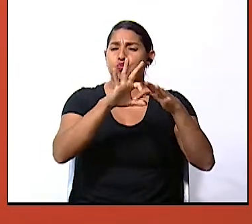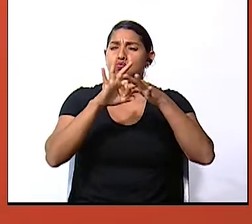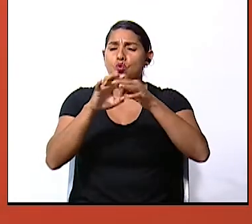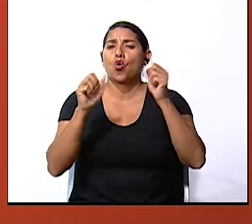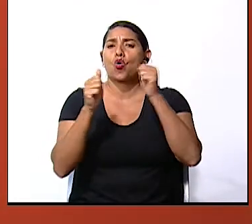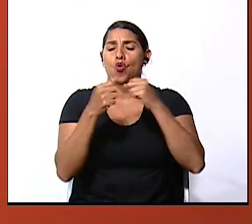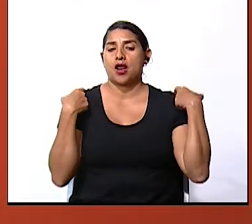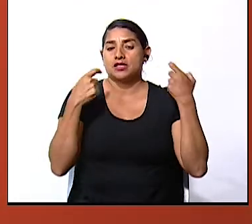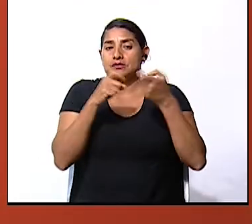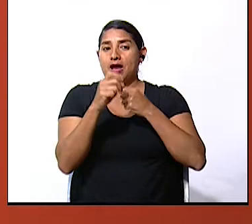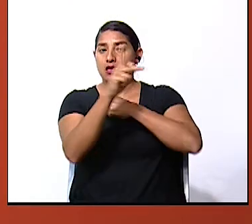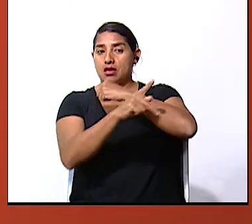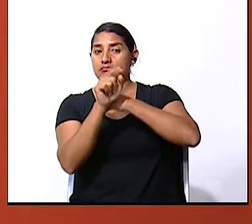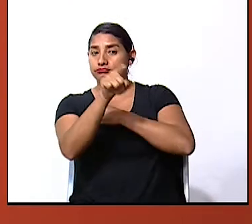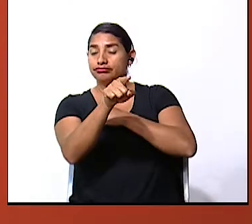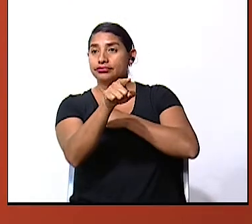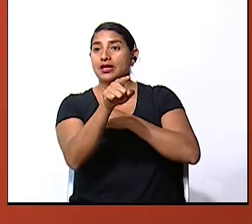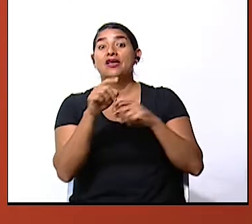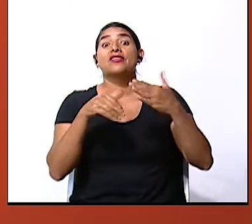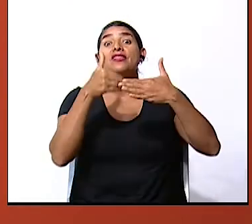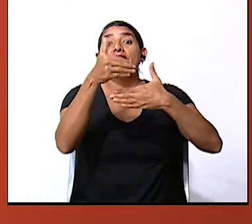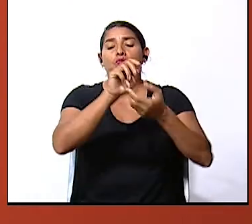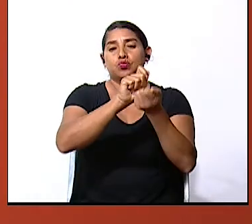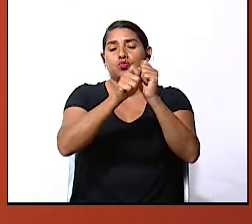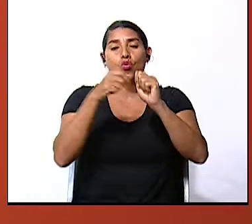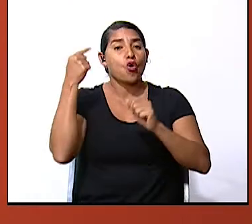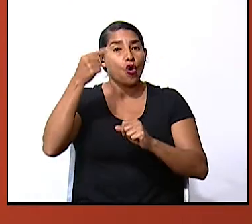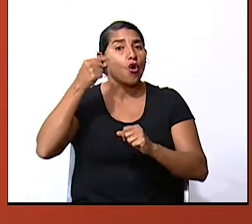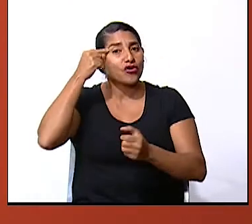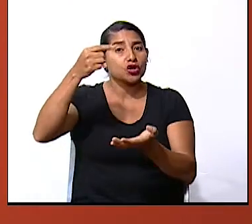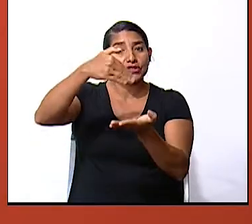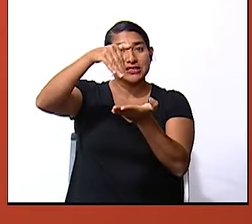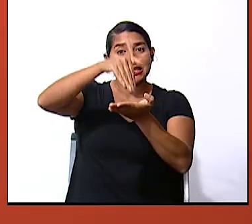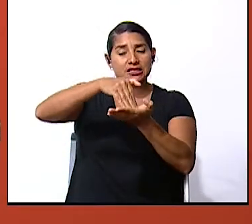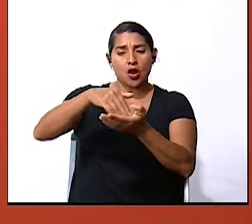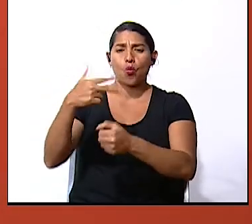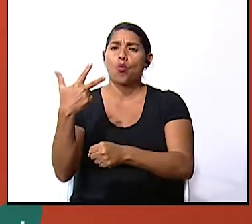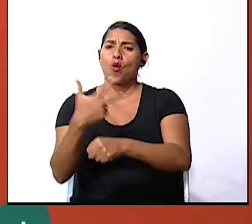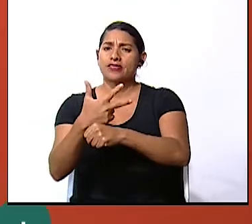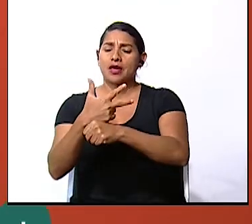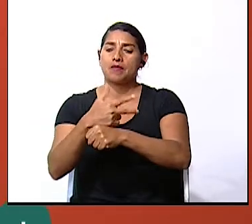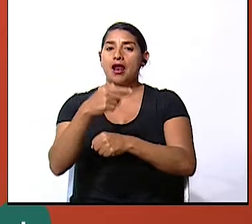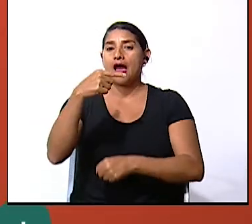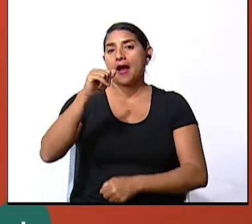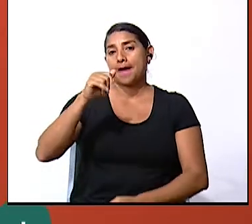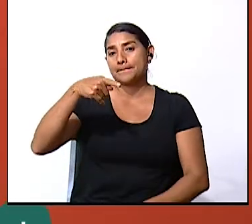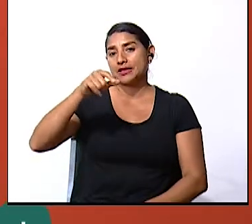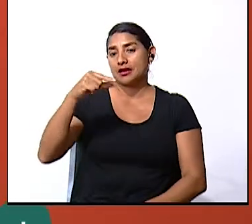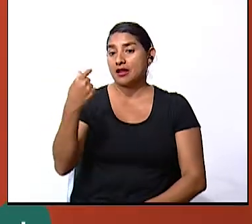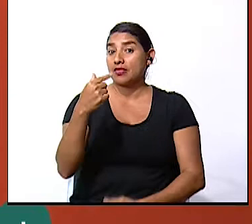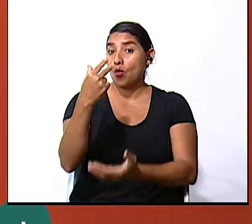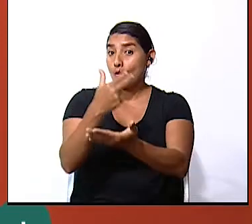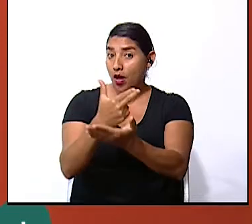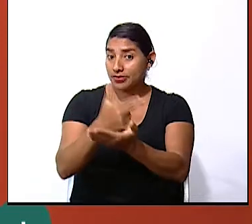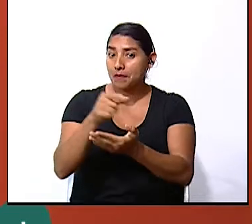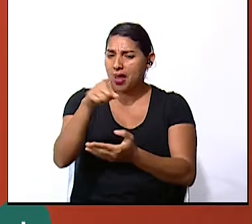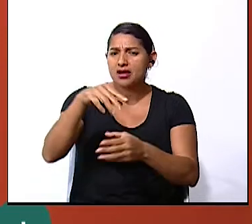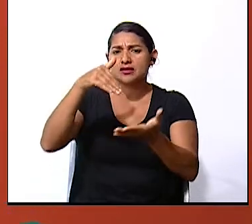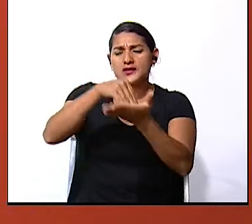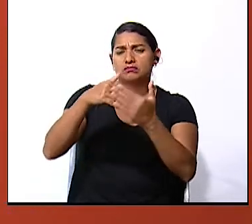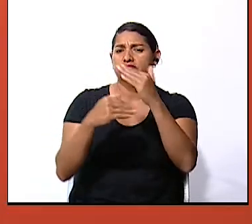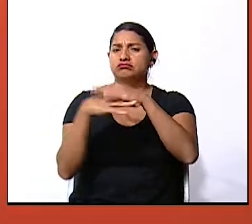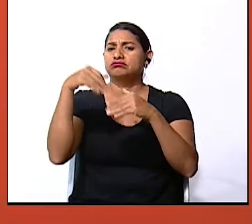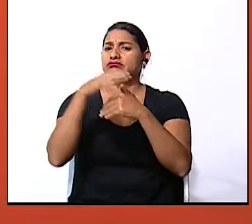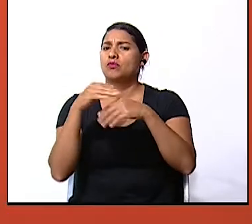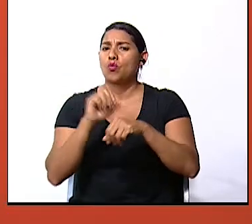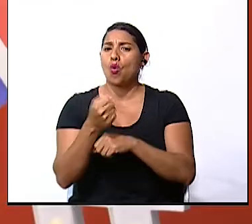con España, que luego se dependió del gobierno central que estaba en Guatemala. La Capitanía General de Guatemala estaba